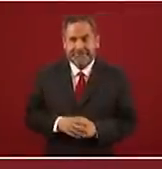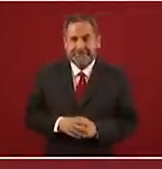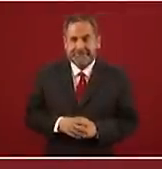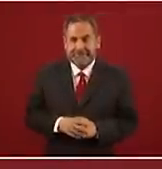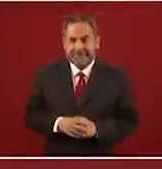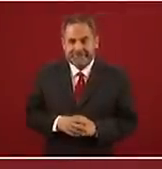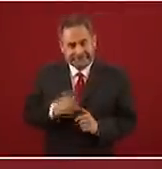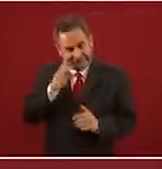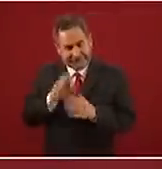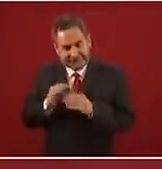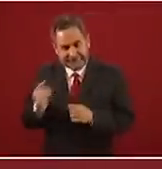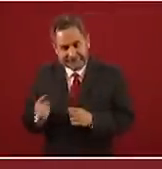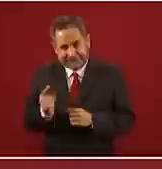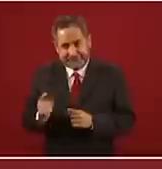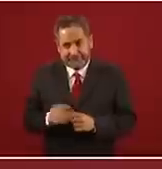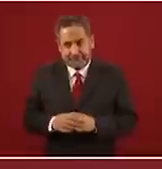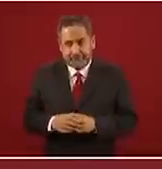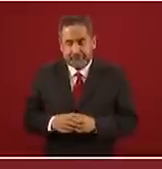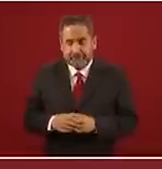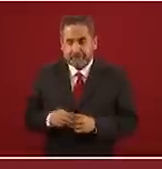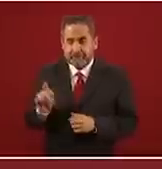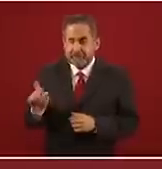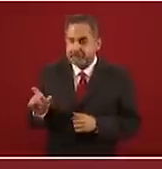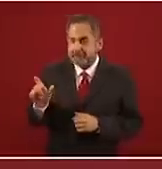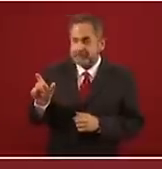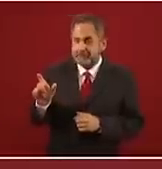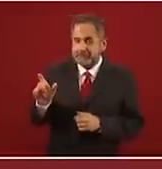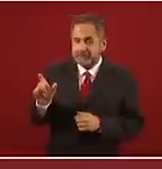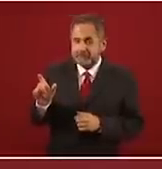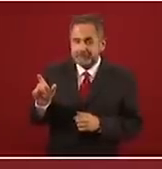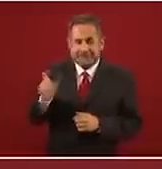¿eh? Y miren lo que tengo aquí.